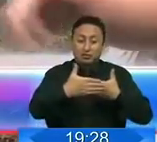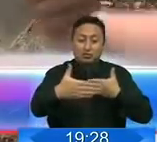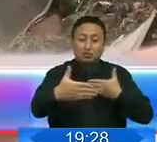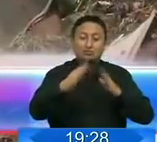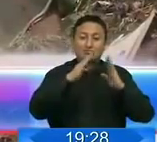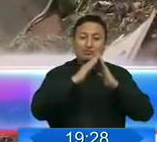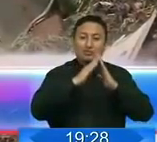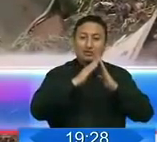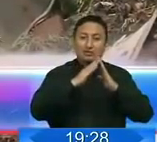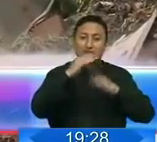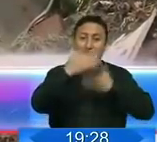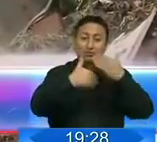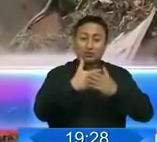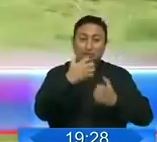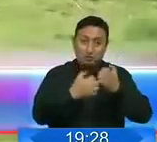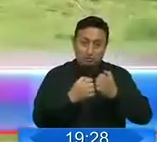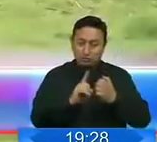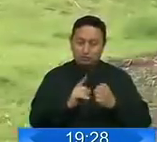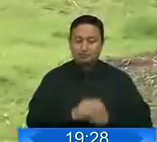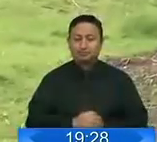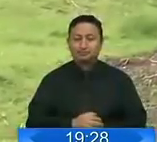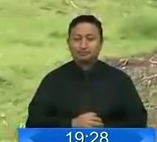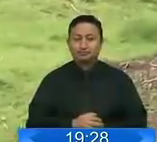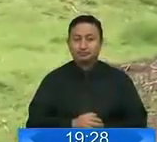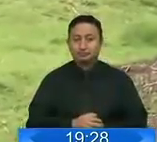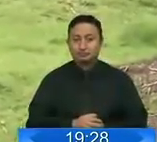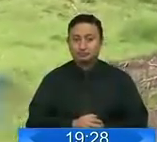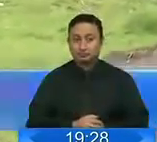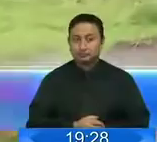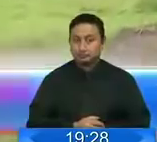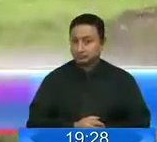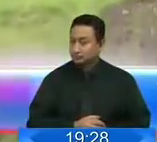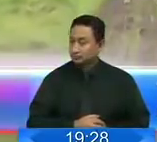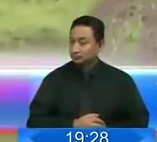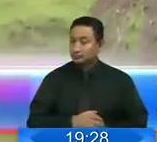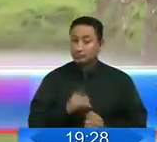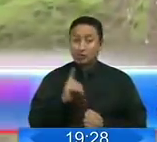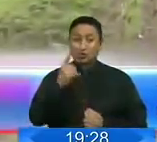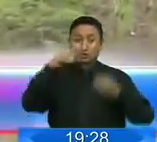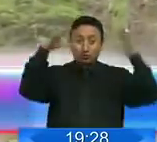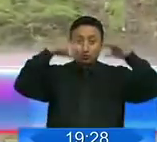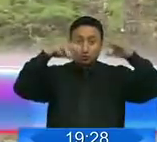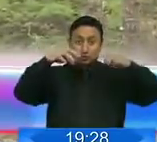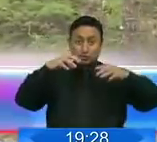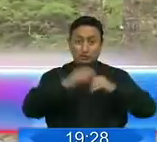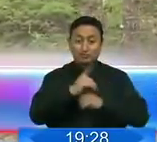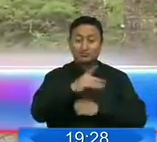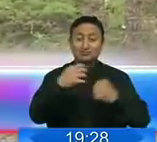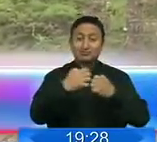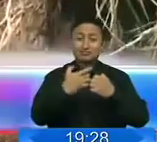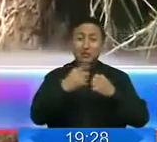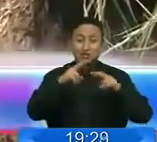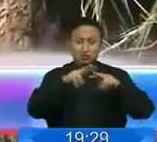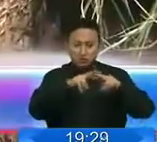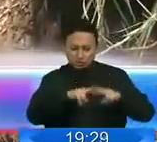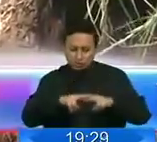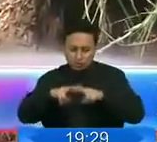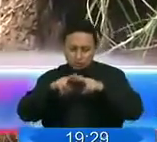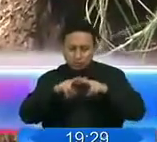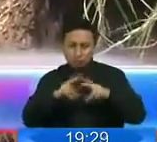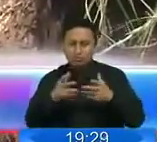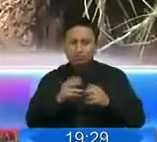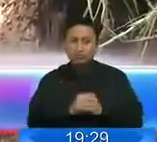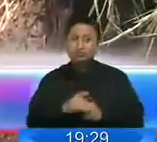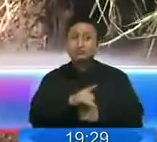que no tenga afectaciones a futuro. Pero no habría sido solo por causa de la lluvia. Tras la inspección de equipos técnicos del municipio de Quito, se detectó que en el